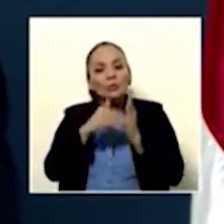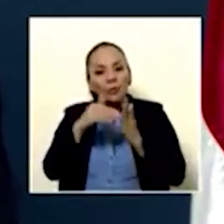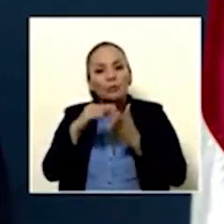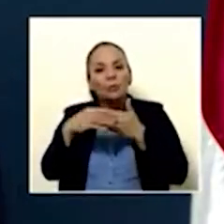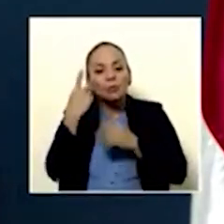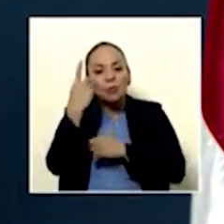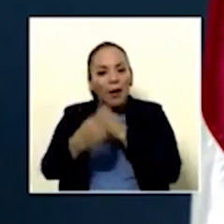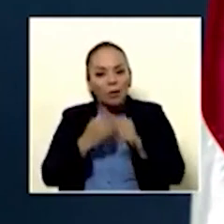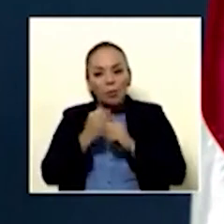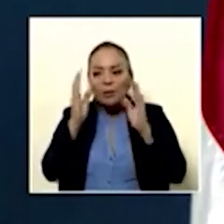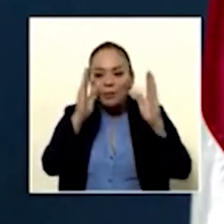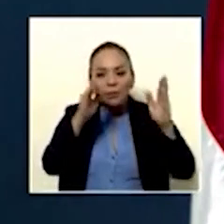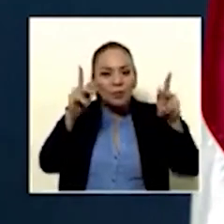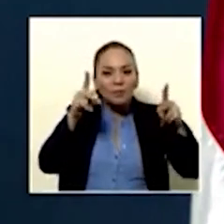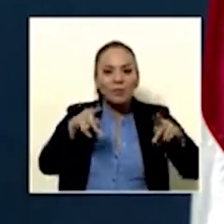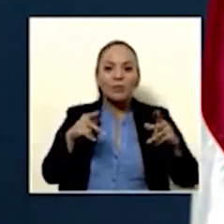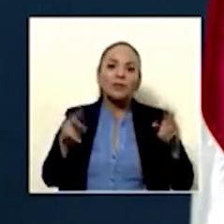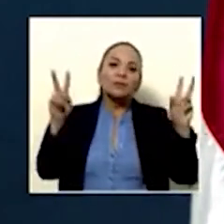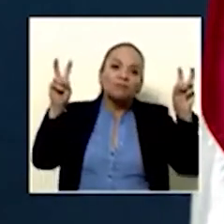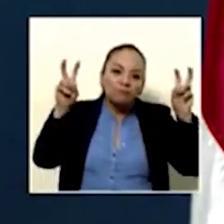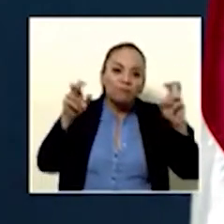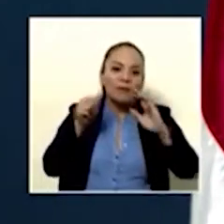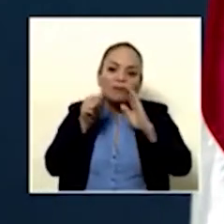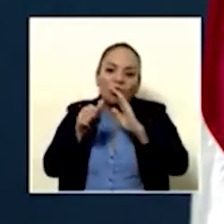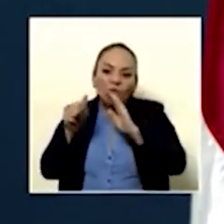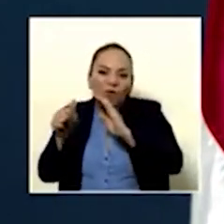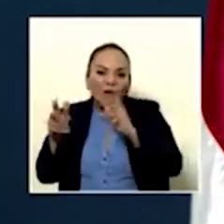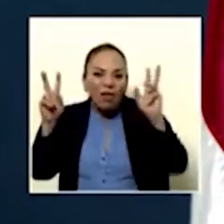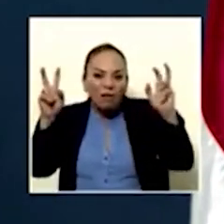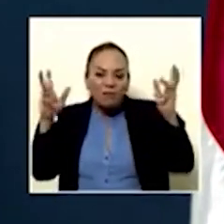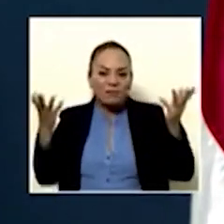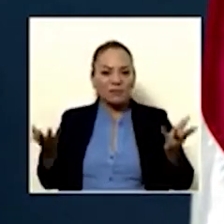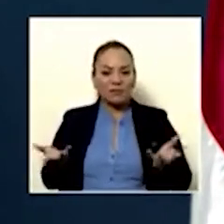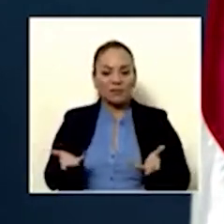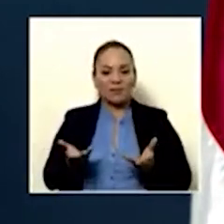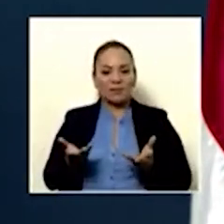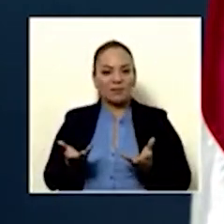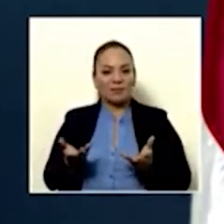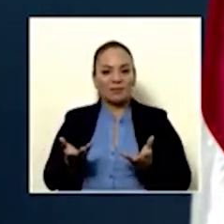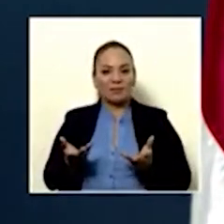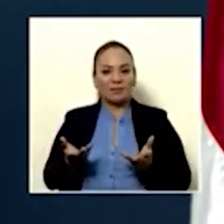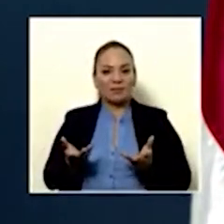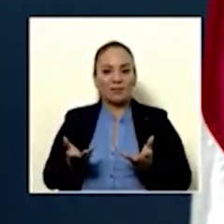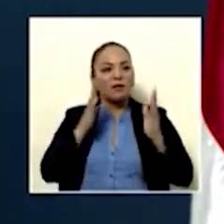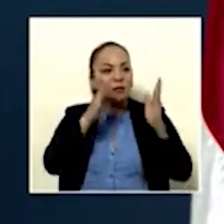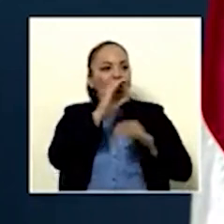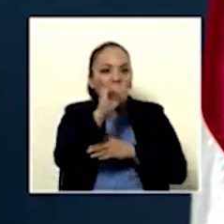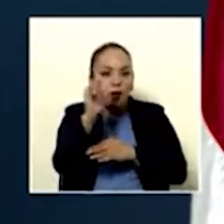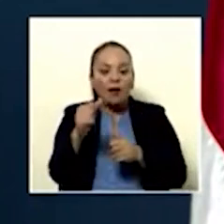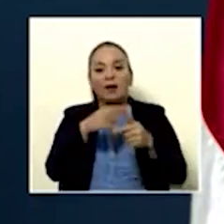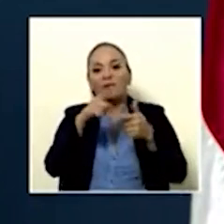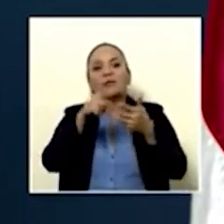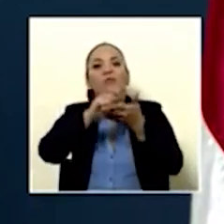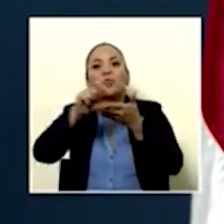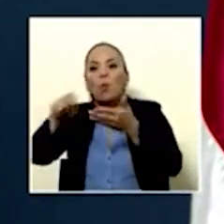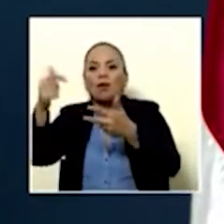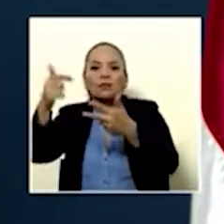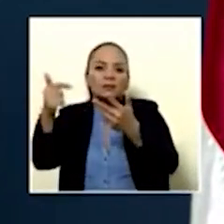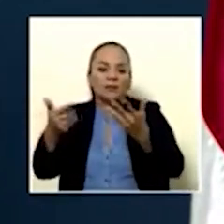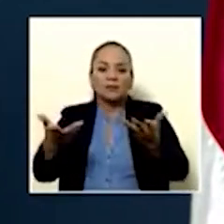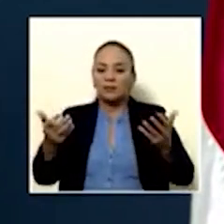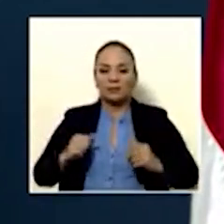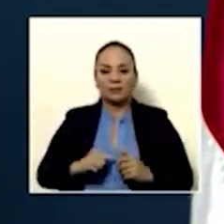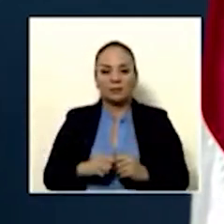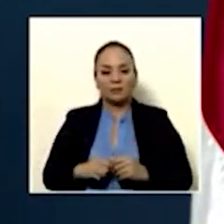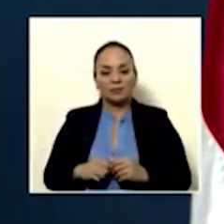Y a esta gente que se hace llamar refugiados en la caja en las escuelas etcétera entonces